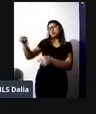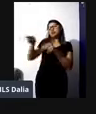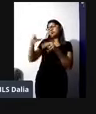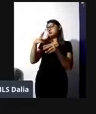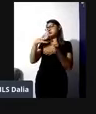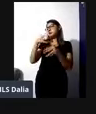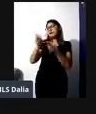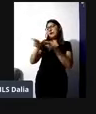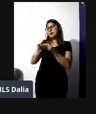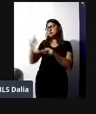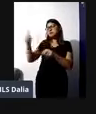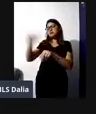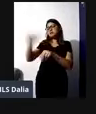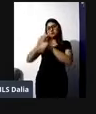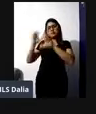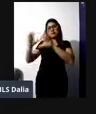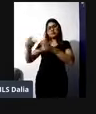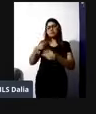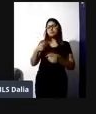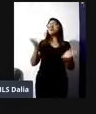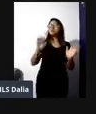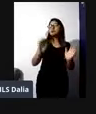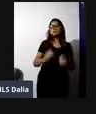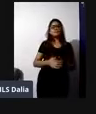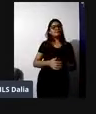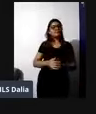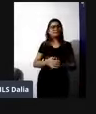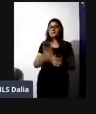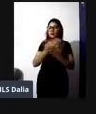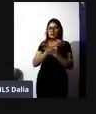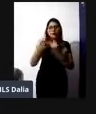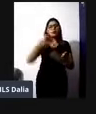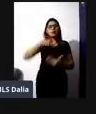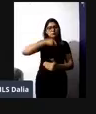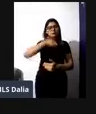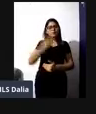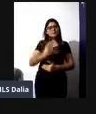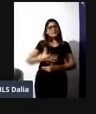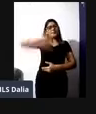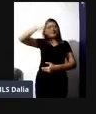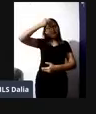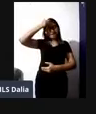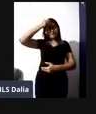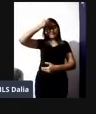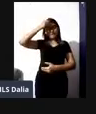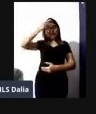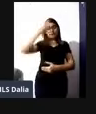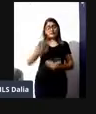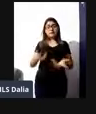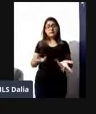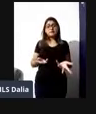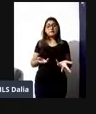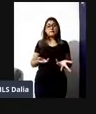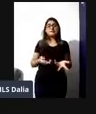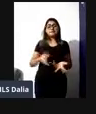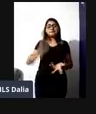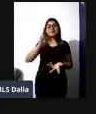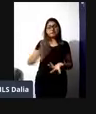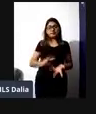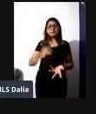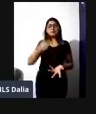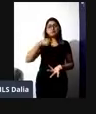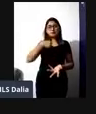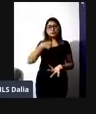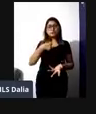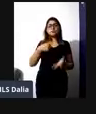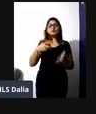importante que este escenario nos permita reaprender. Y de verdad, yo he usado mucho en este ratito